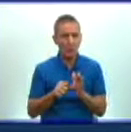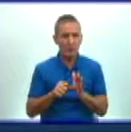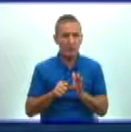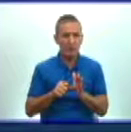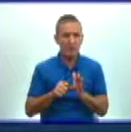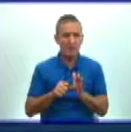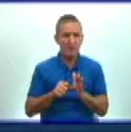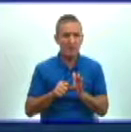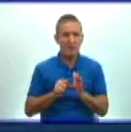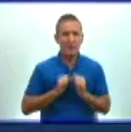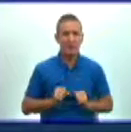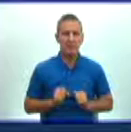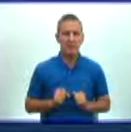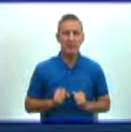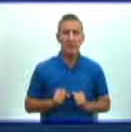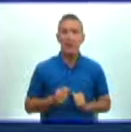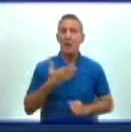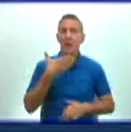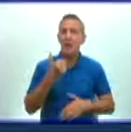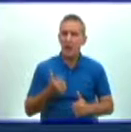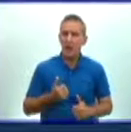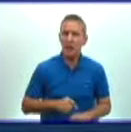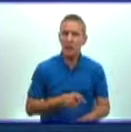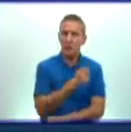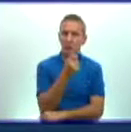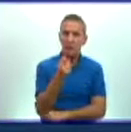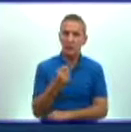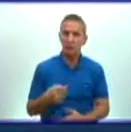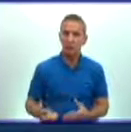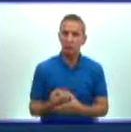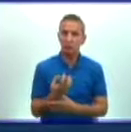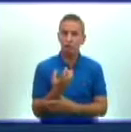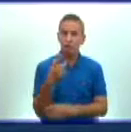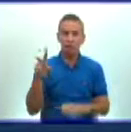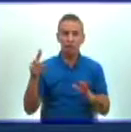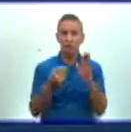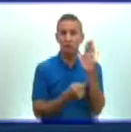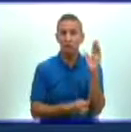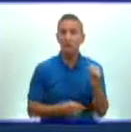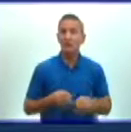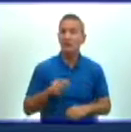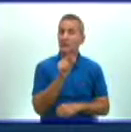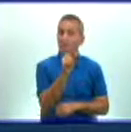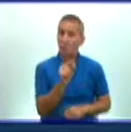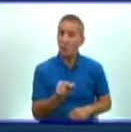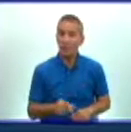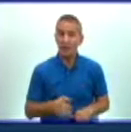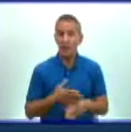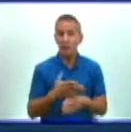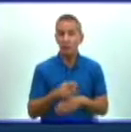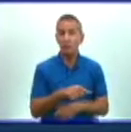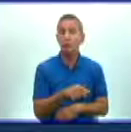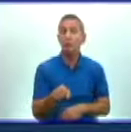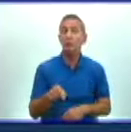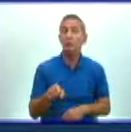surtidor de virtudes. Ahora, si con palabras diferentes usted dice lo mismo que esa